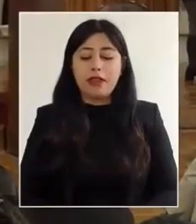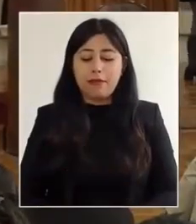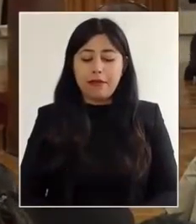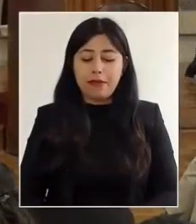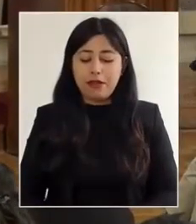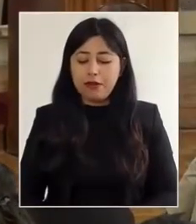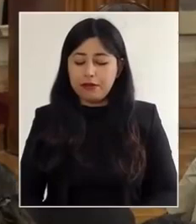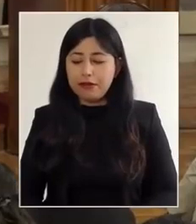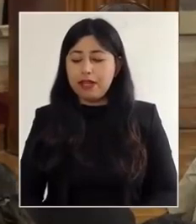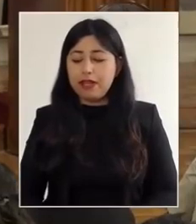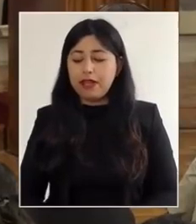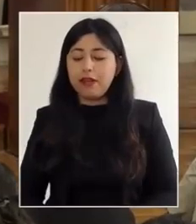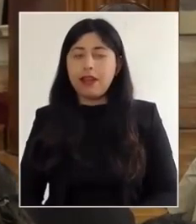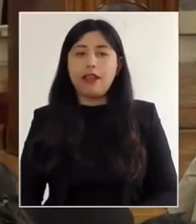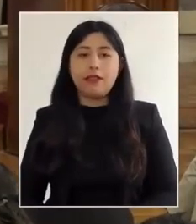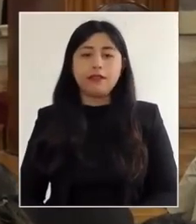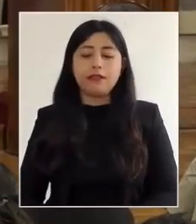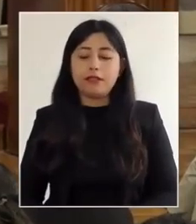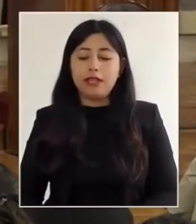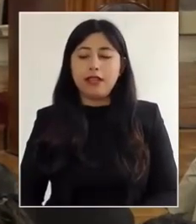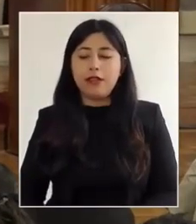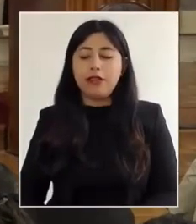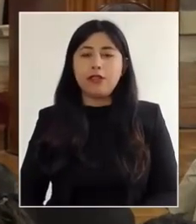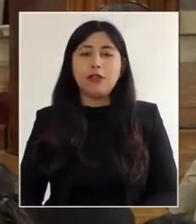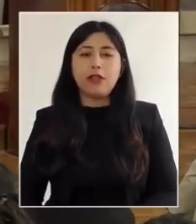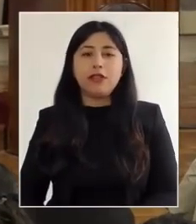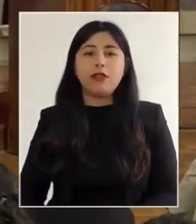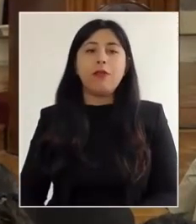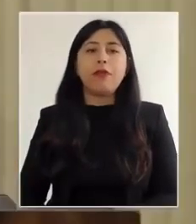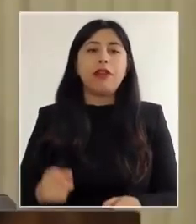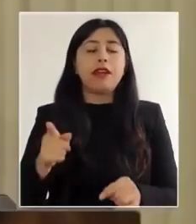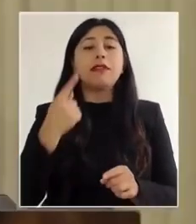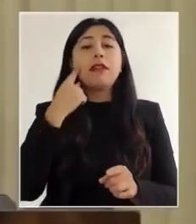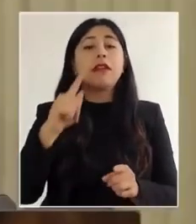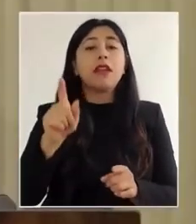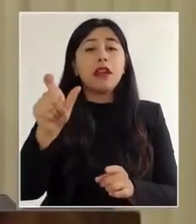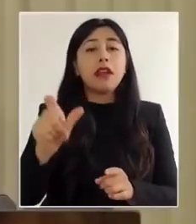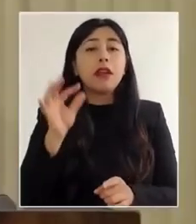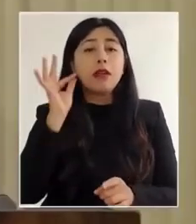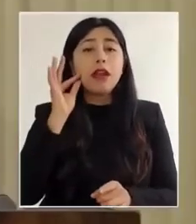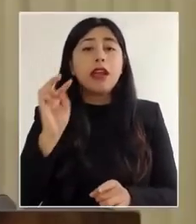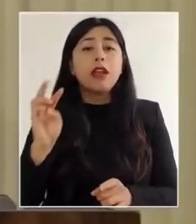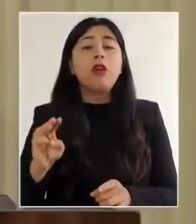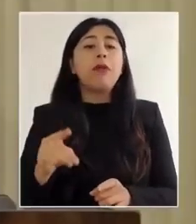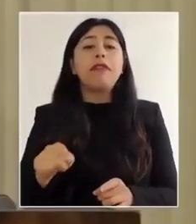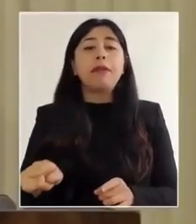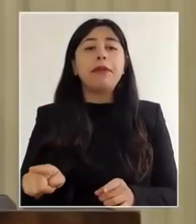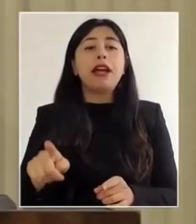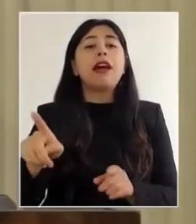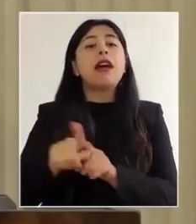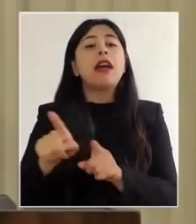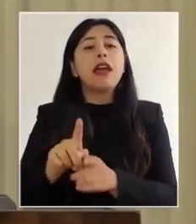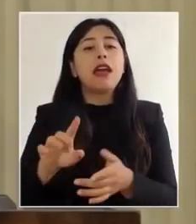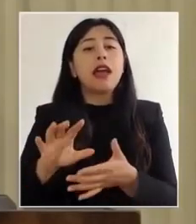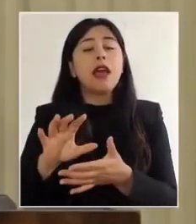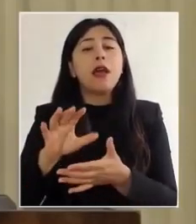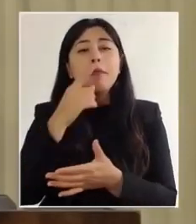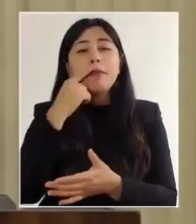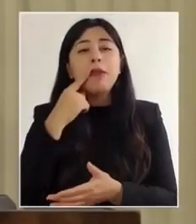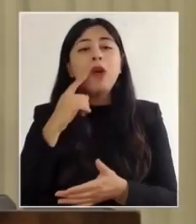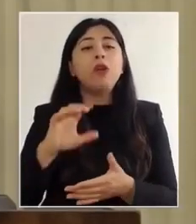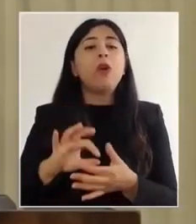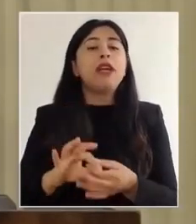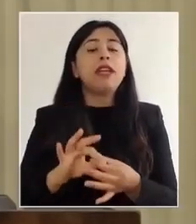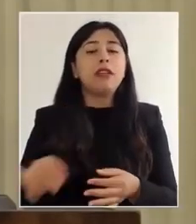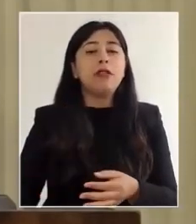con Sonia mi sobrina Aquí está mi Amado hermano mi amada amiga cuñada Marisol